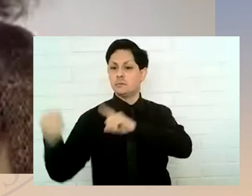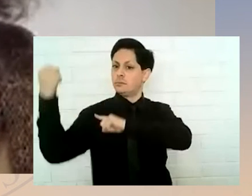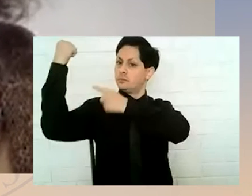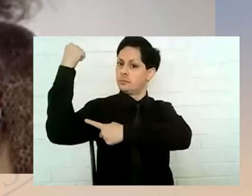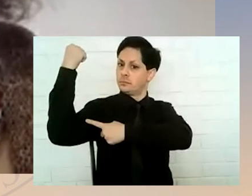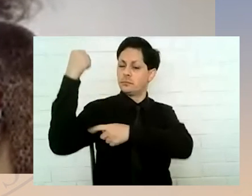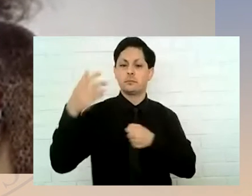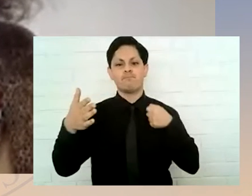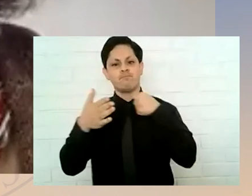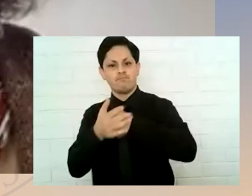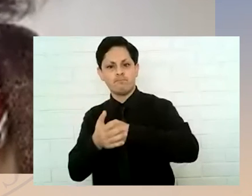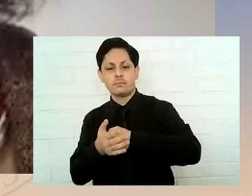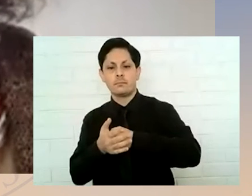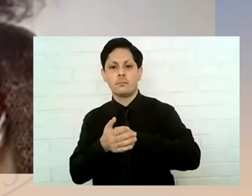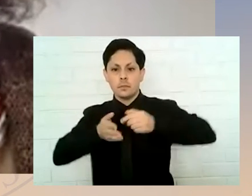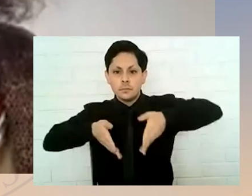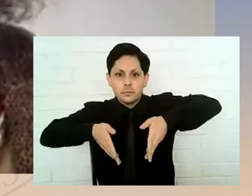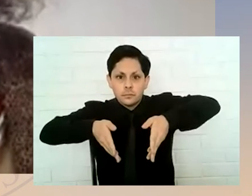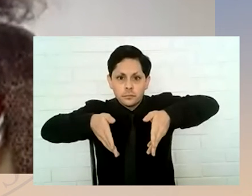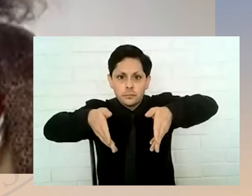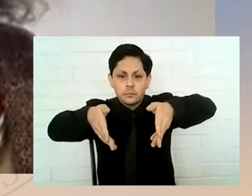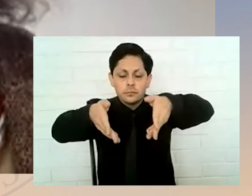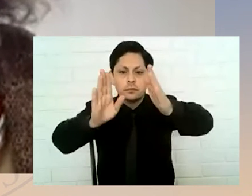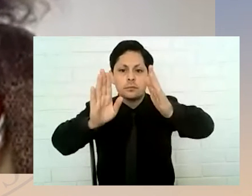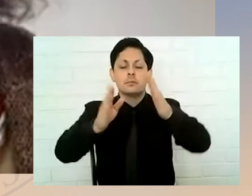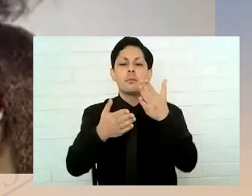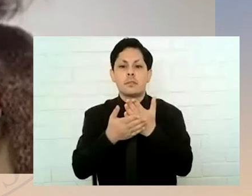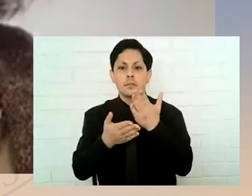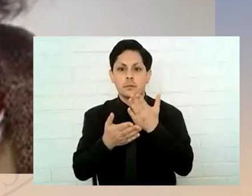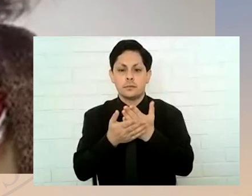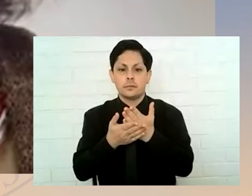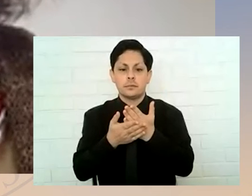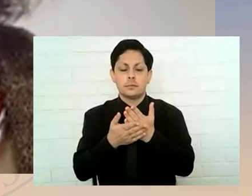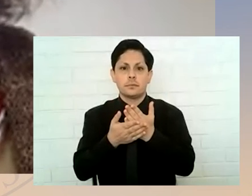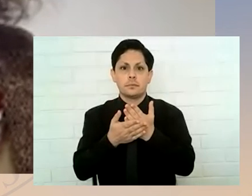luchadoras en esta ruta, ¿no es cierto?, de lo que es la educación